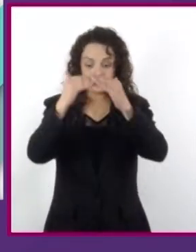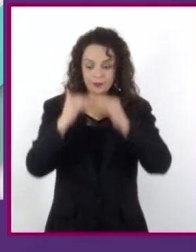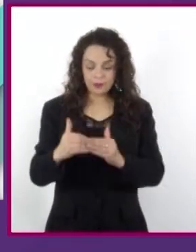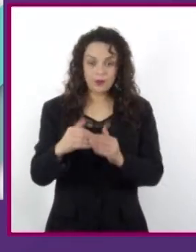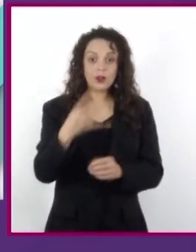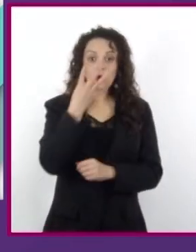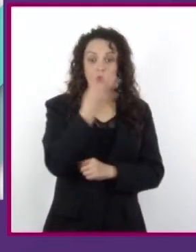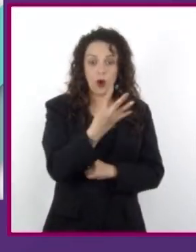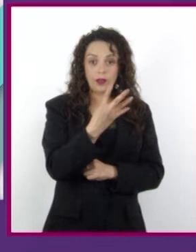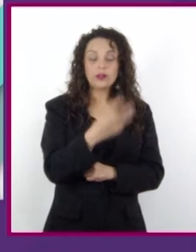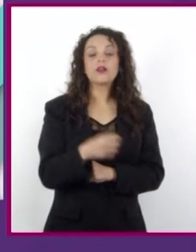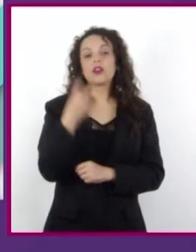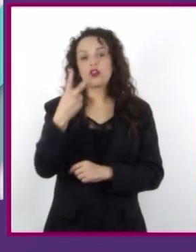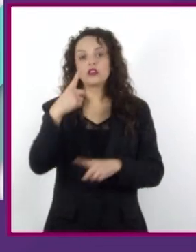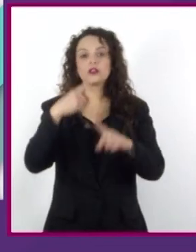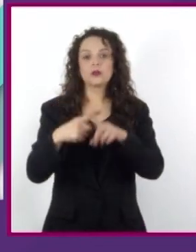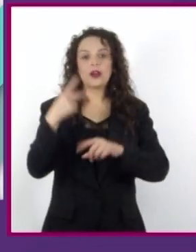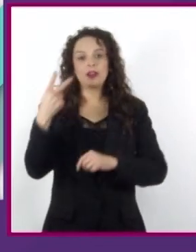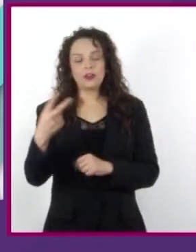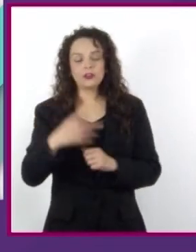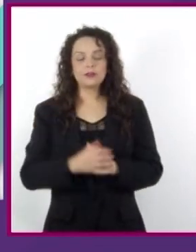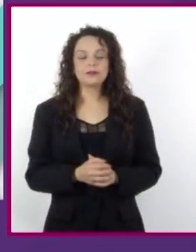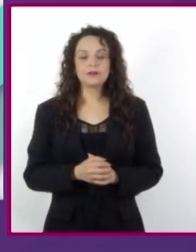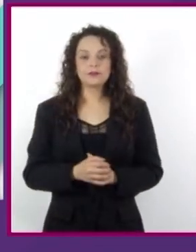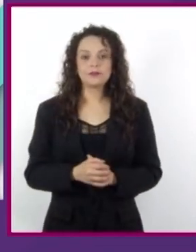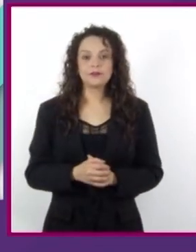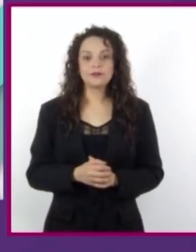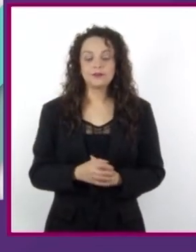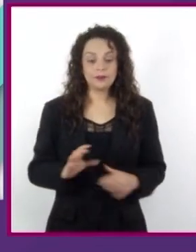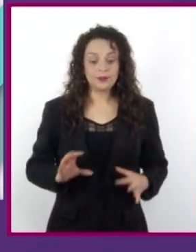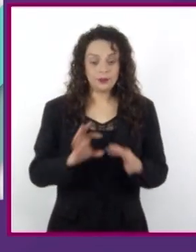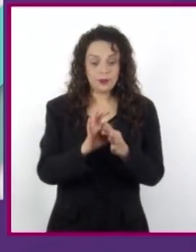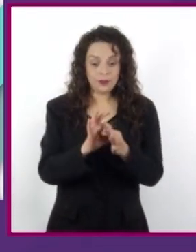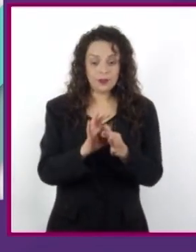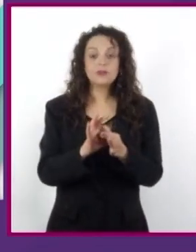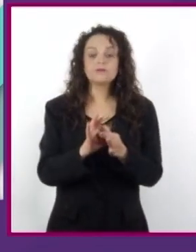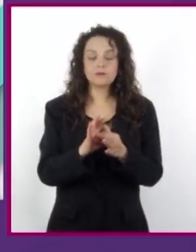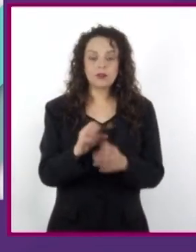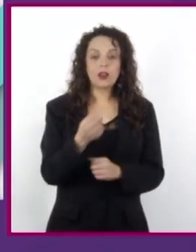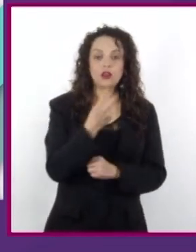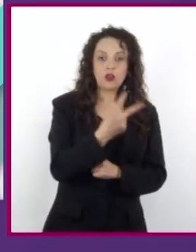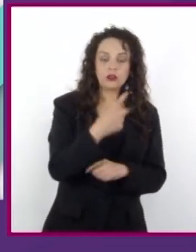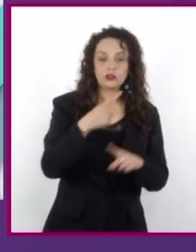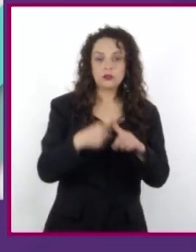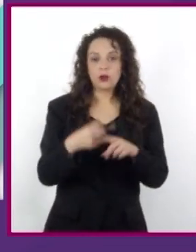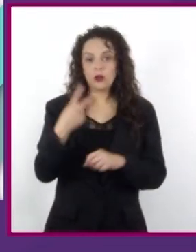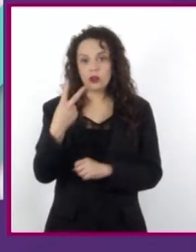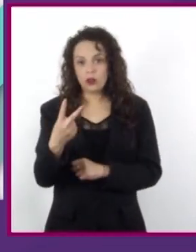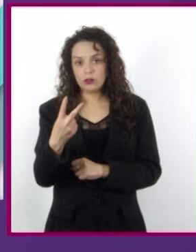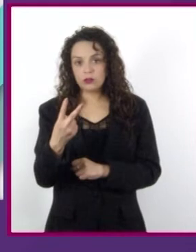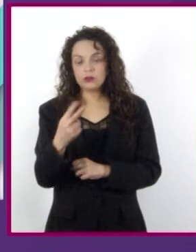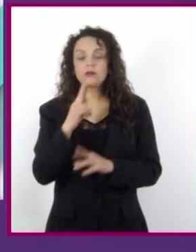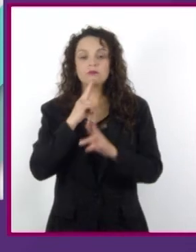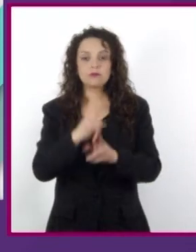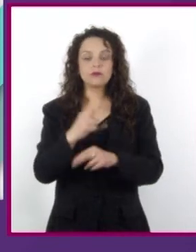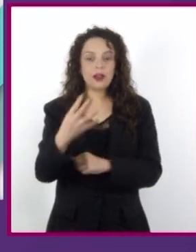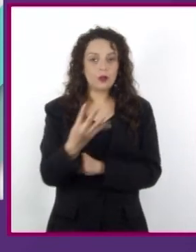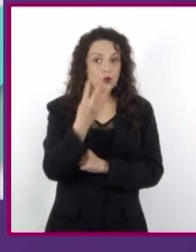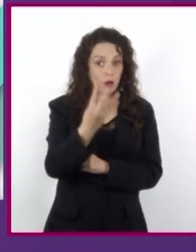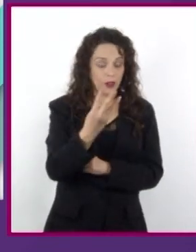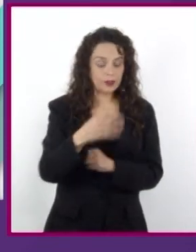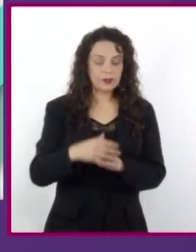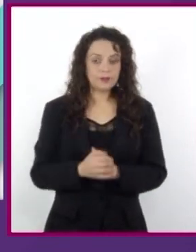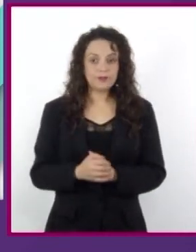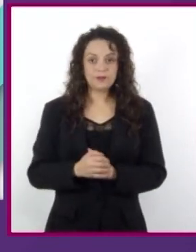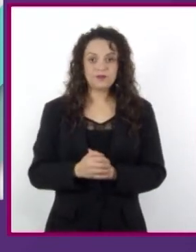es 2 por 2. De los que tienen en común son 2 por 2 es igual a 4 y de la